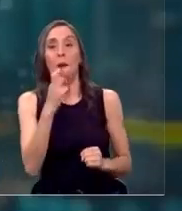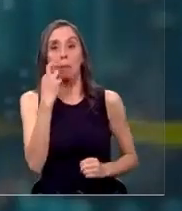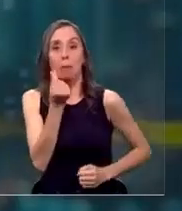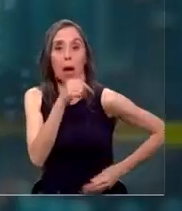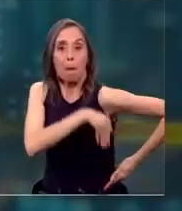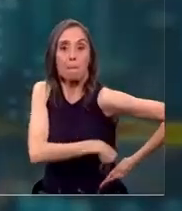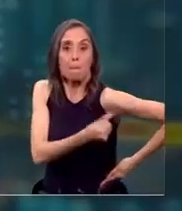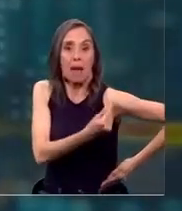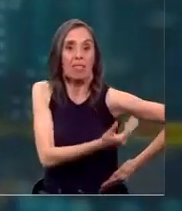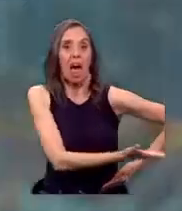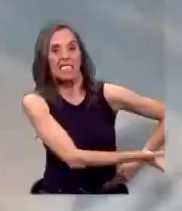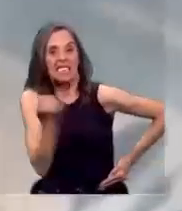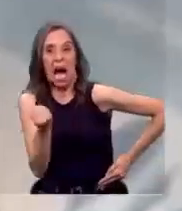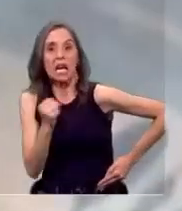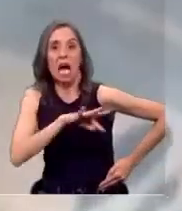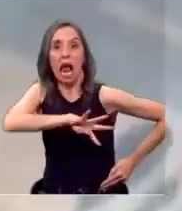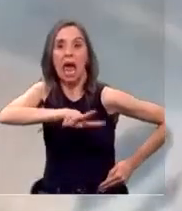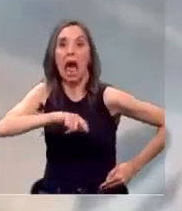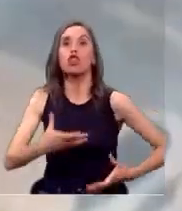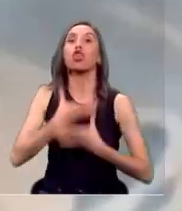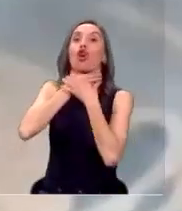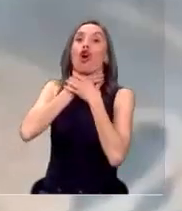en efectivo.